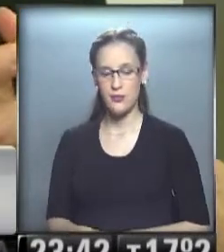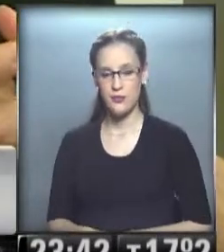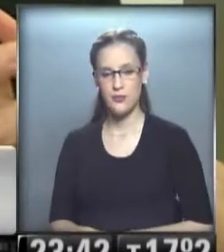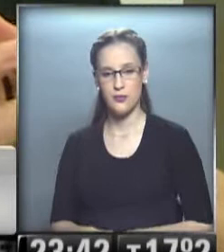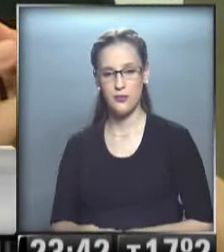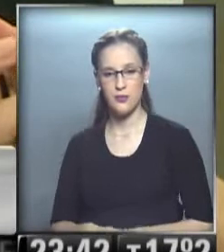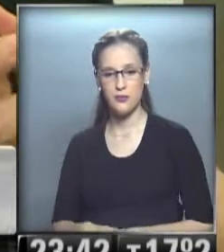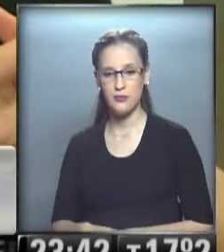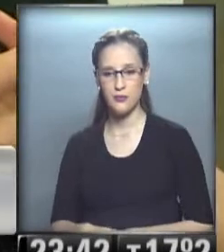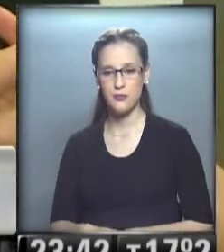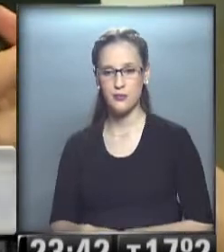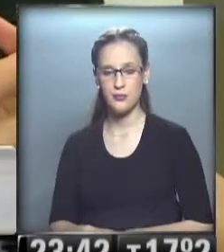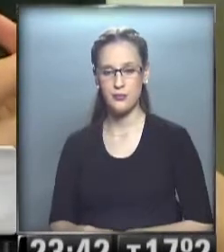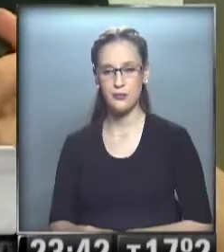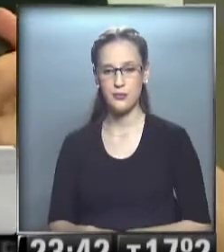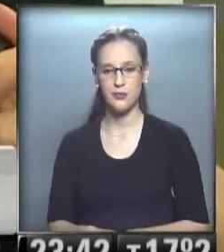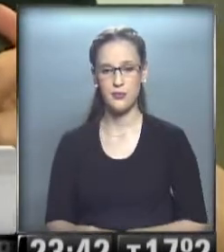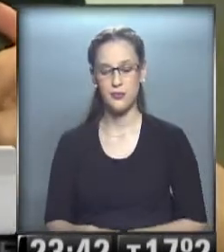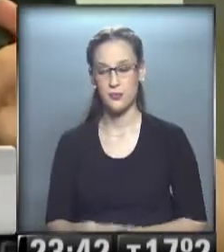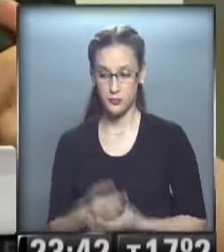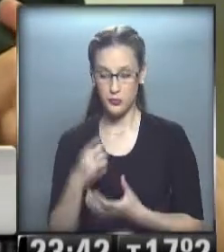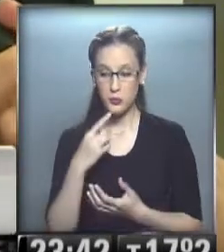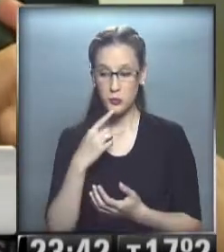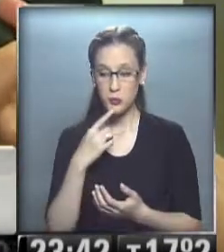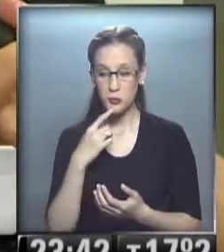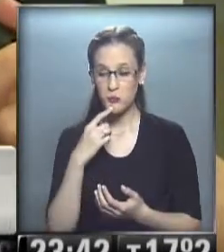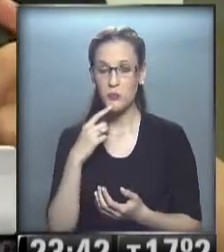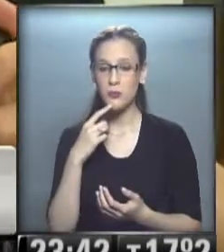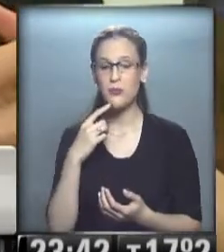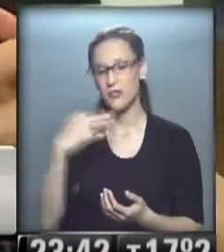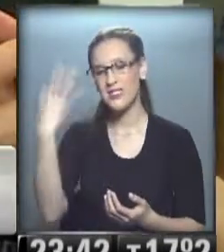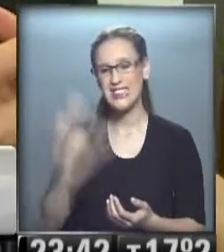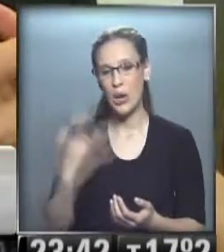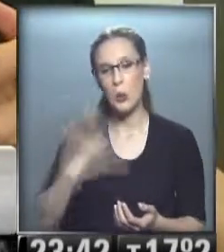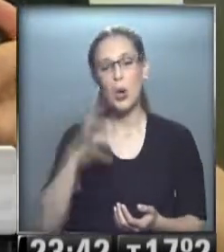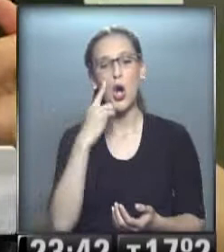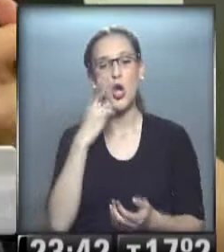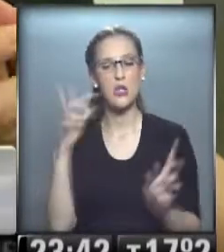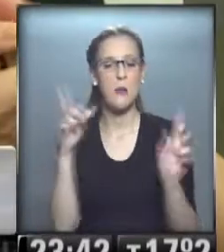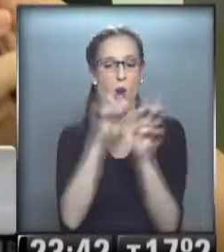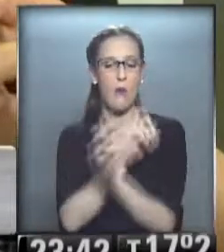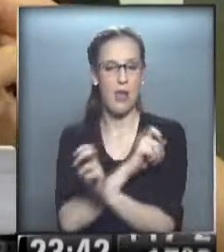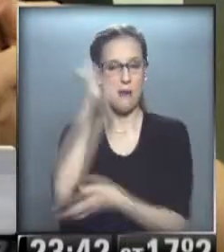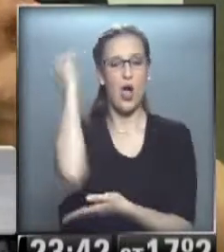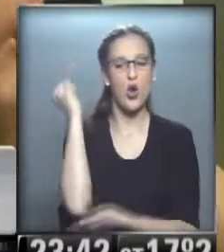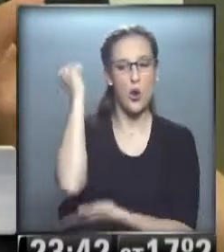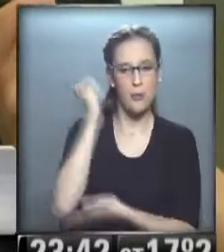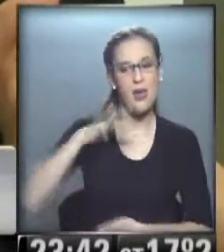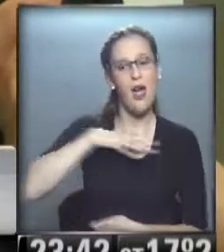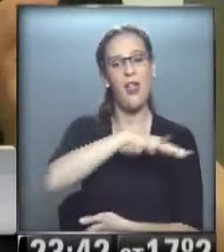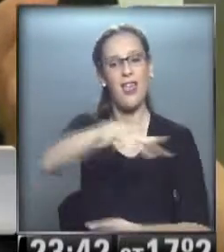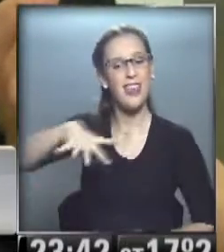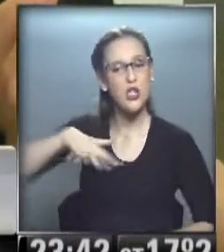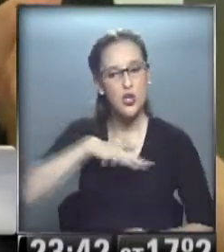de INTA, que las ha escuchado seguramente, conocerá el problema de las economías regionales,